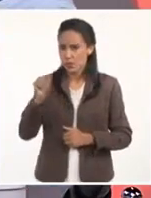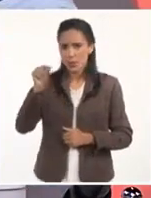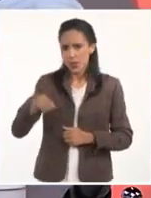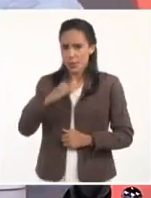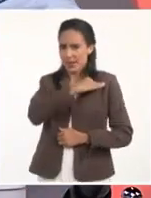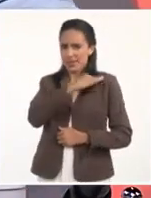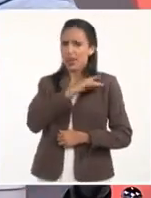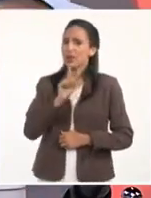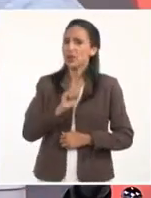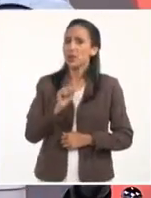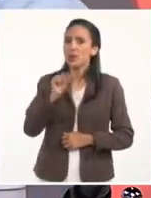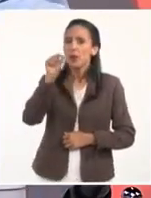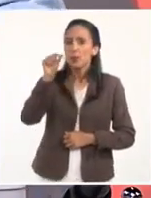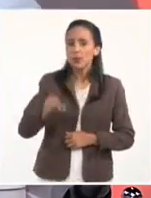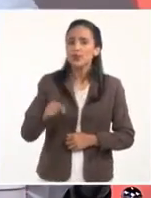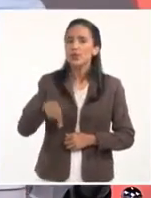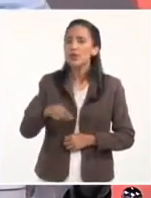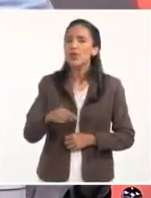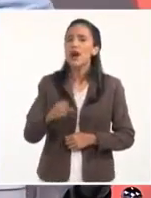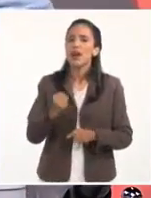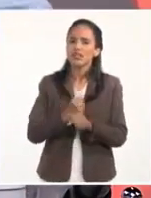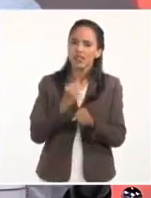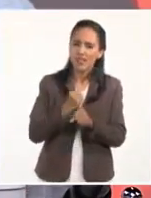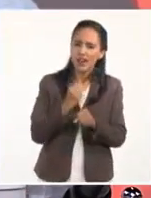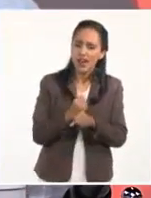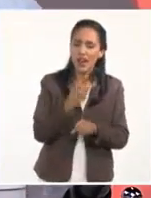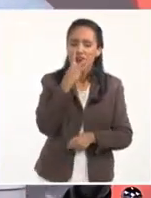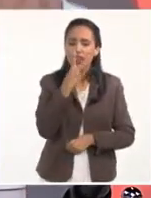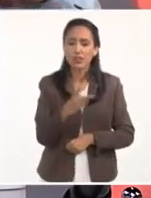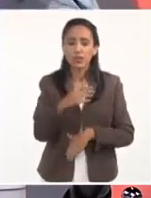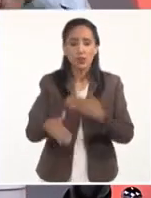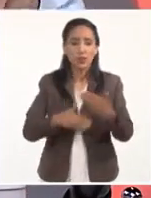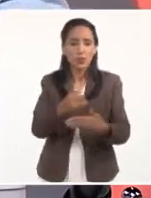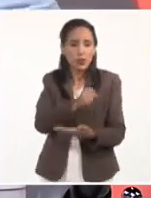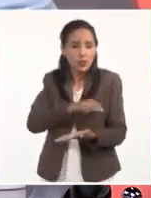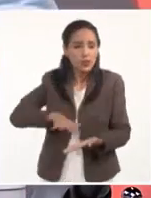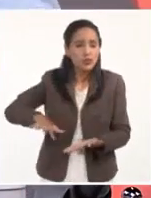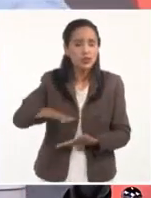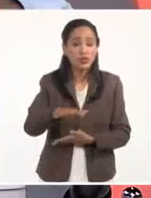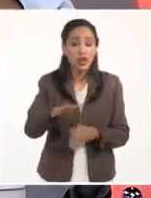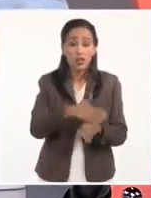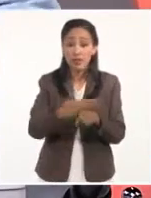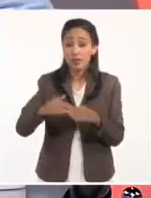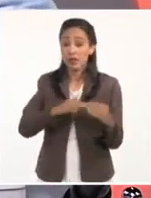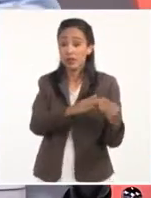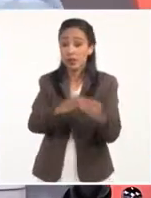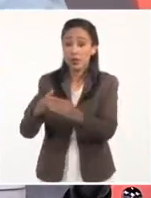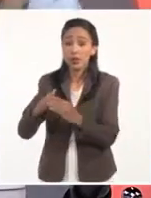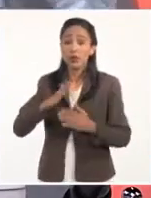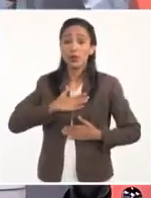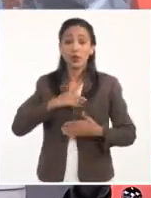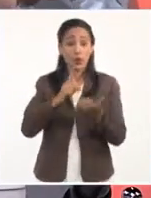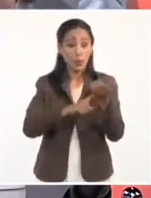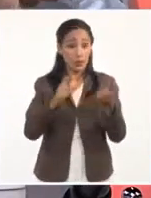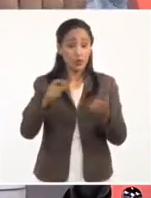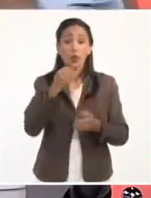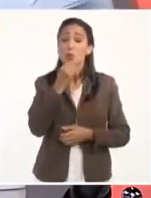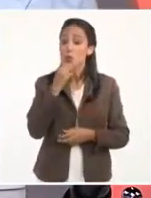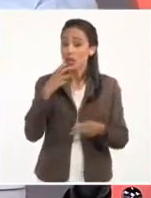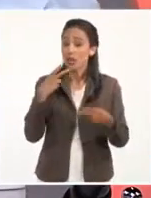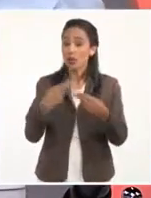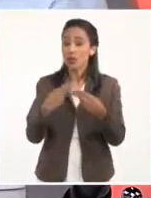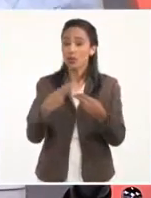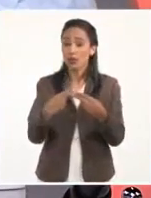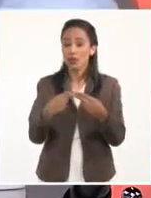tropa que le va a meter el pecho ahora a los problemas sociales que hay en las diferentes comunidades con la que nuestro partido puede confiar y me refiero